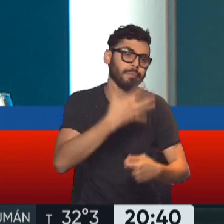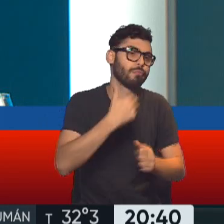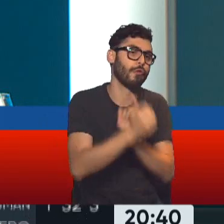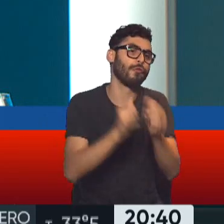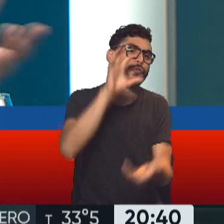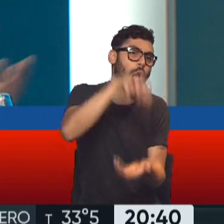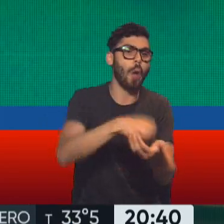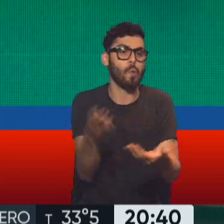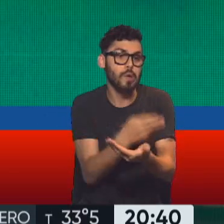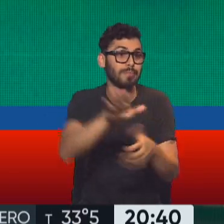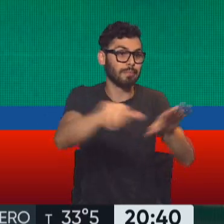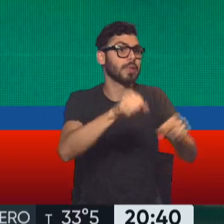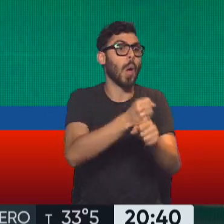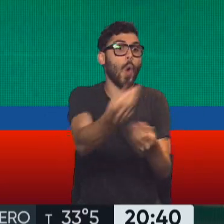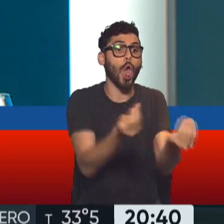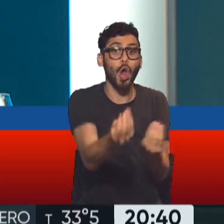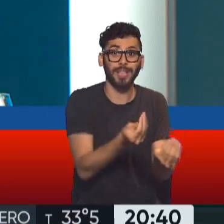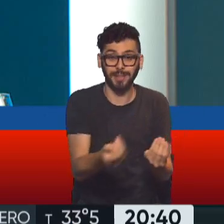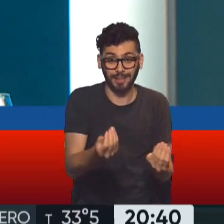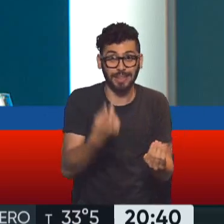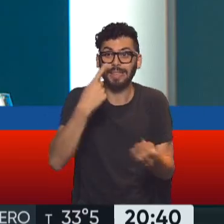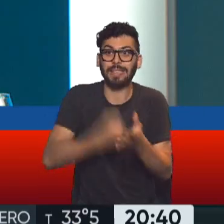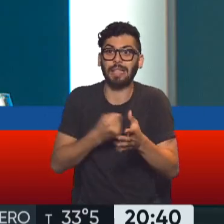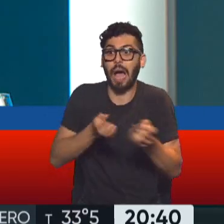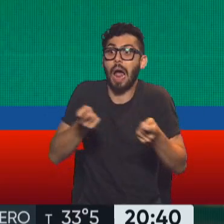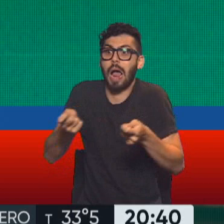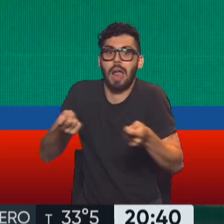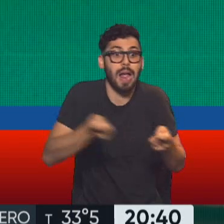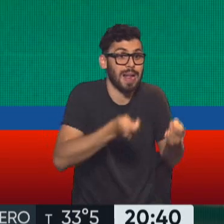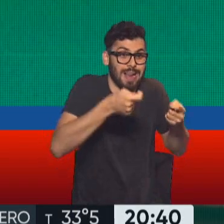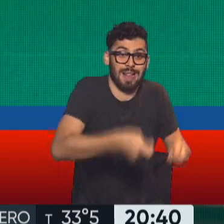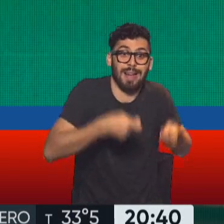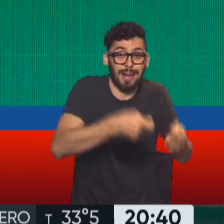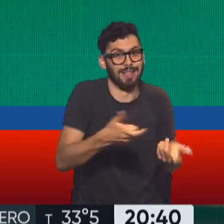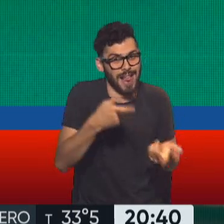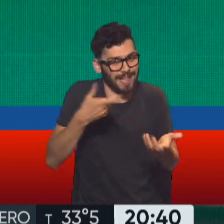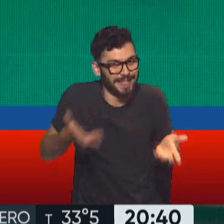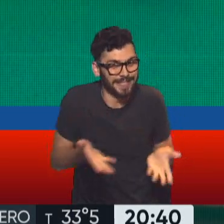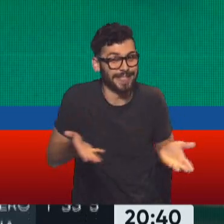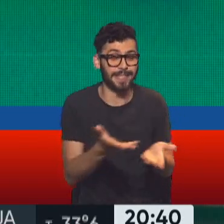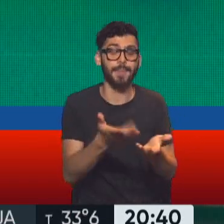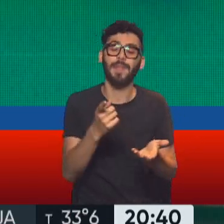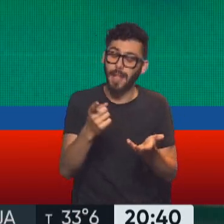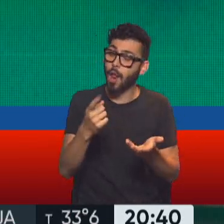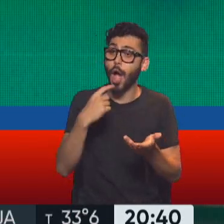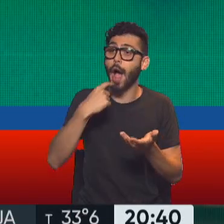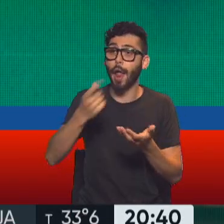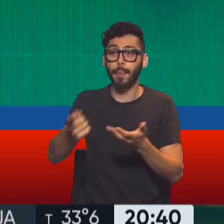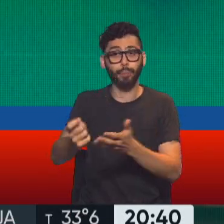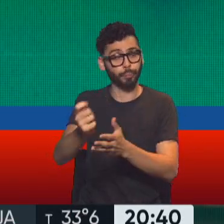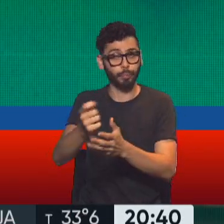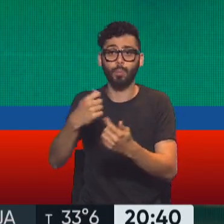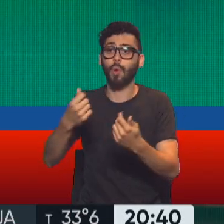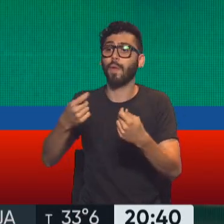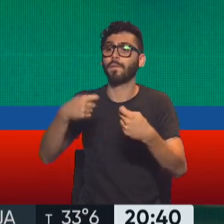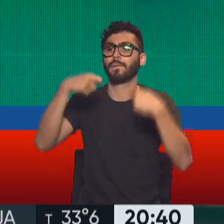cosas, doy empleo, etcétera. Claro. Tenés que inducirlo a eso con Es tasa difícil. de... Está Claro. todo allanado para que la especulación financiera sea el